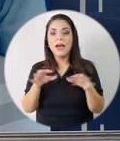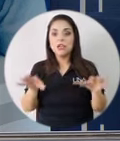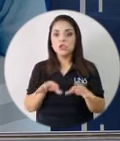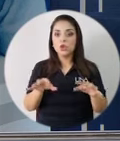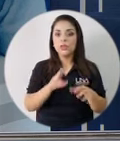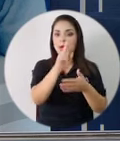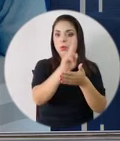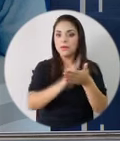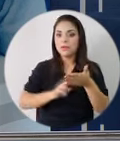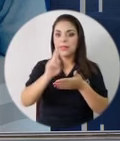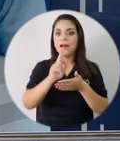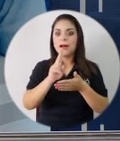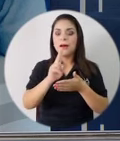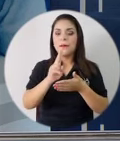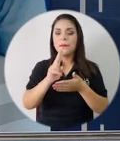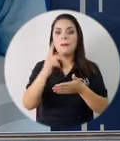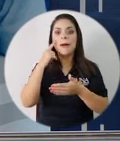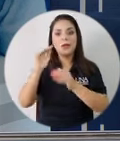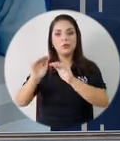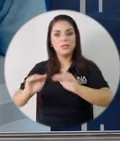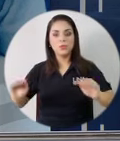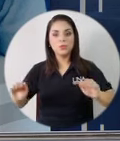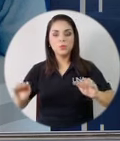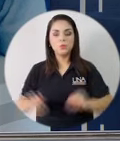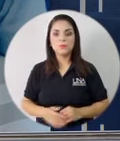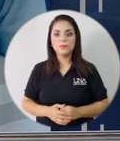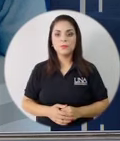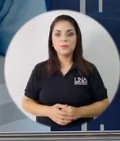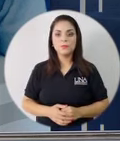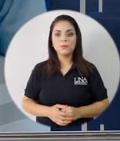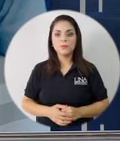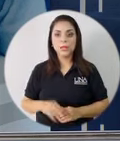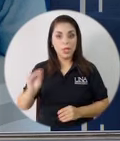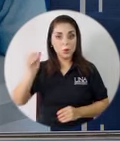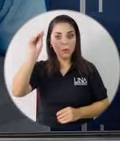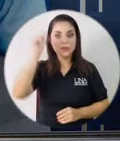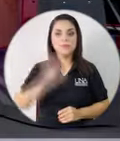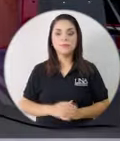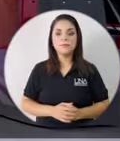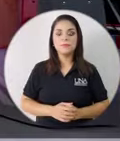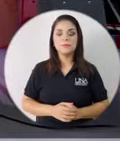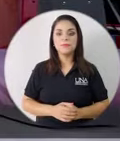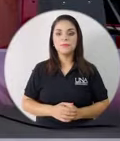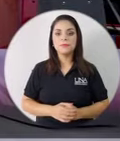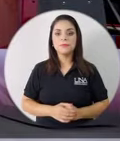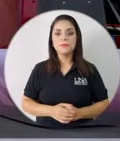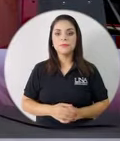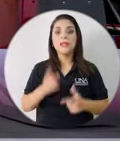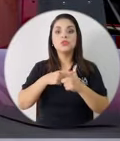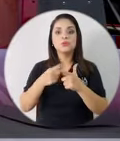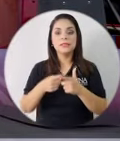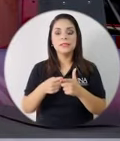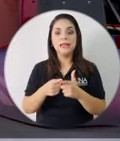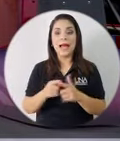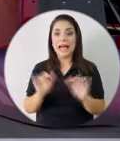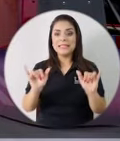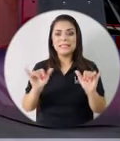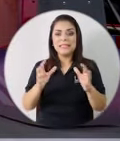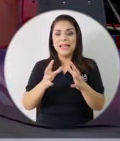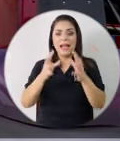una universidad hacia la niñez y hacia la adolescencia. Entonces, con esta gran